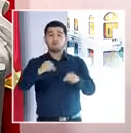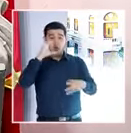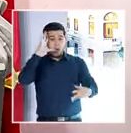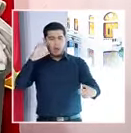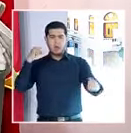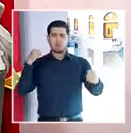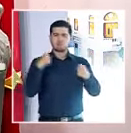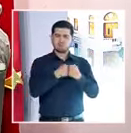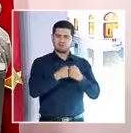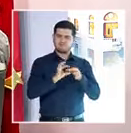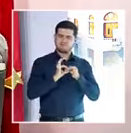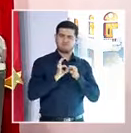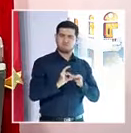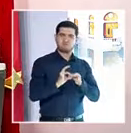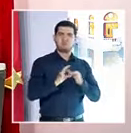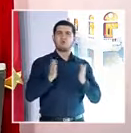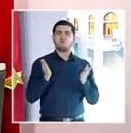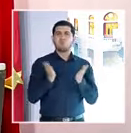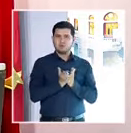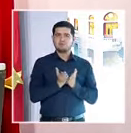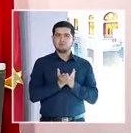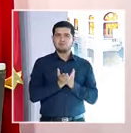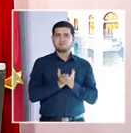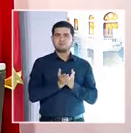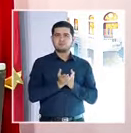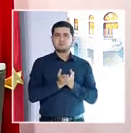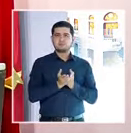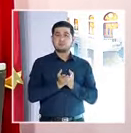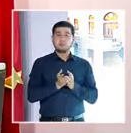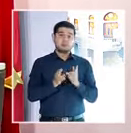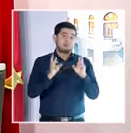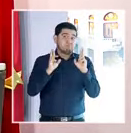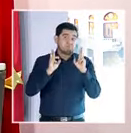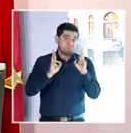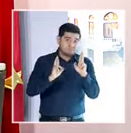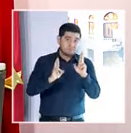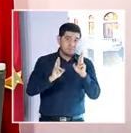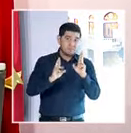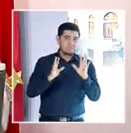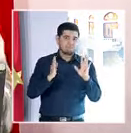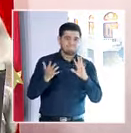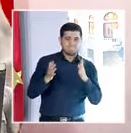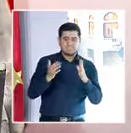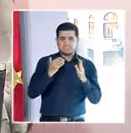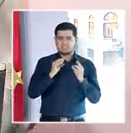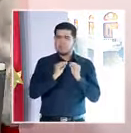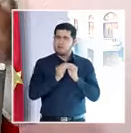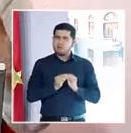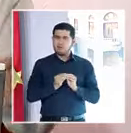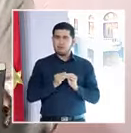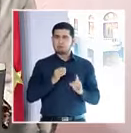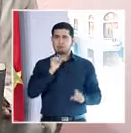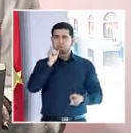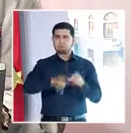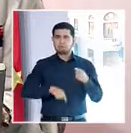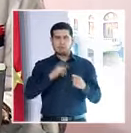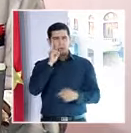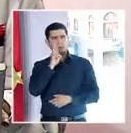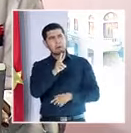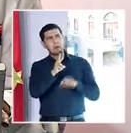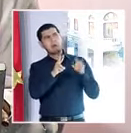la Educación. Esta es una apuesta que seguramente, por ser intangible, no será